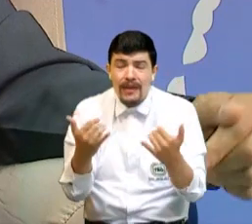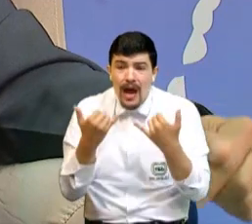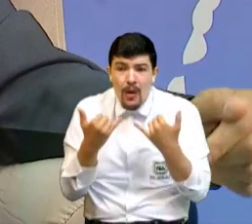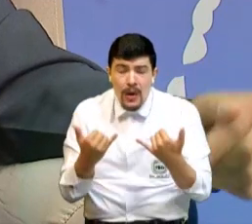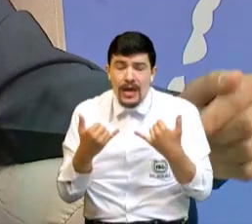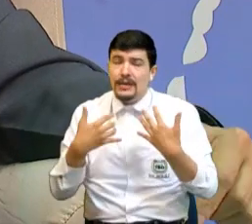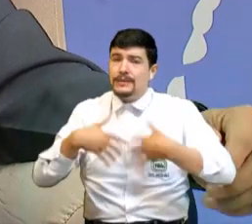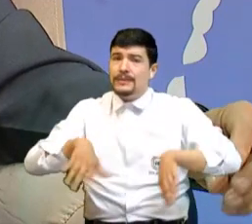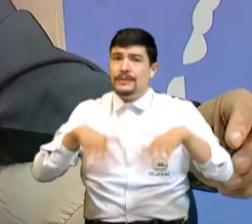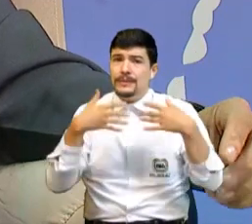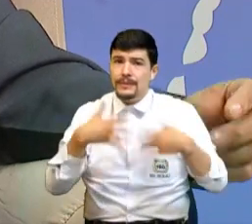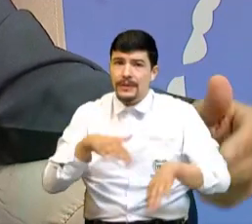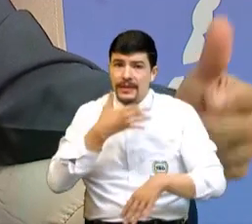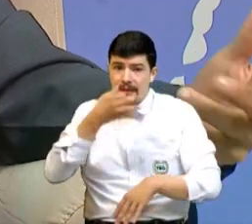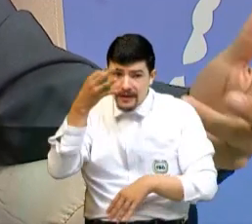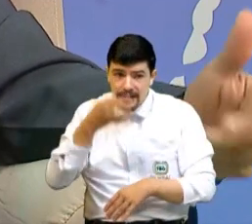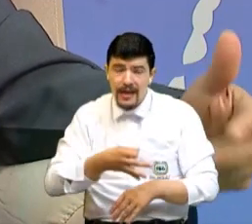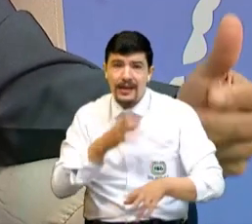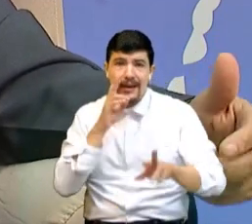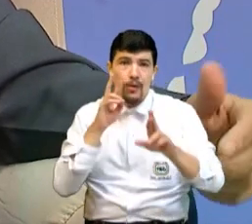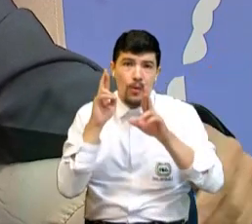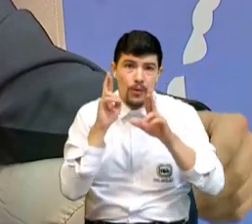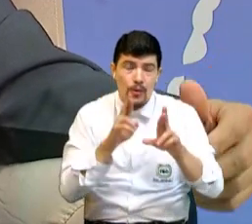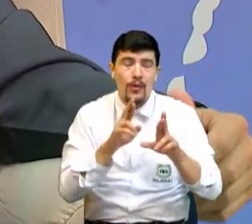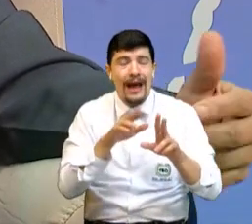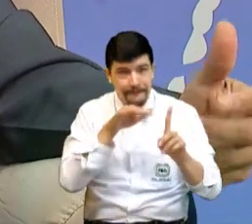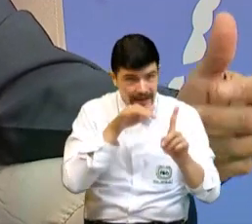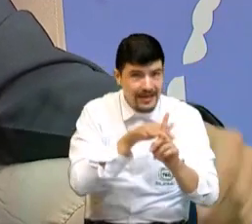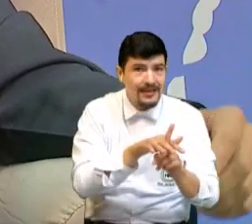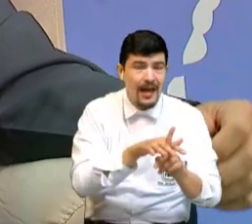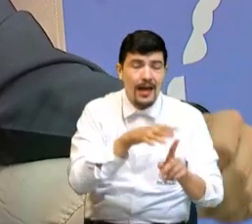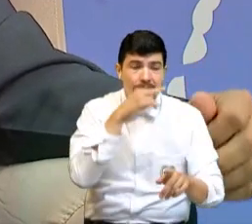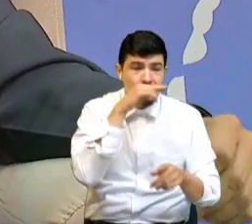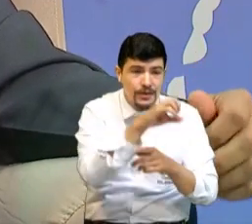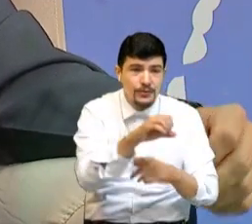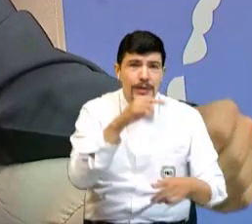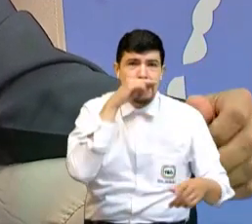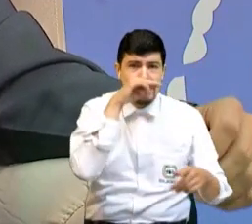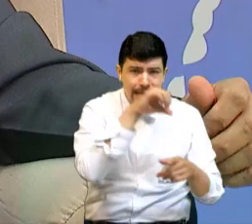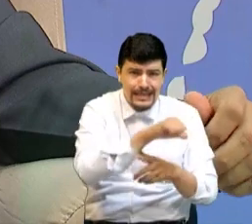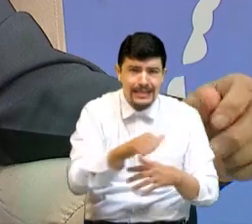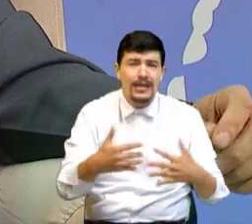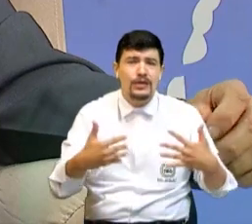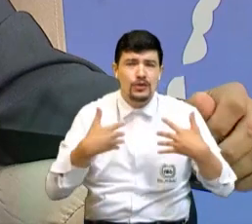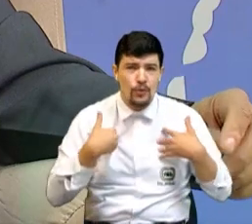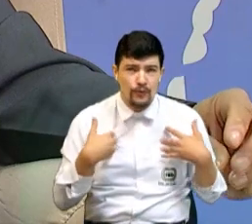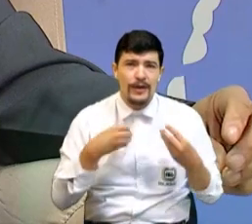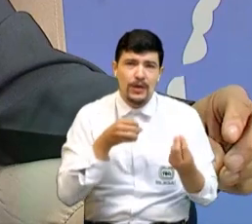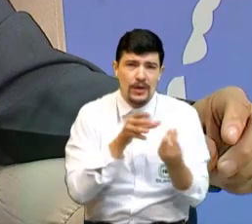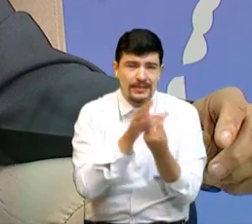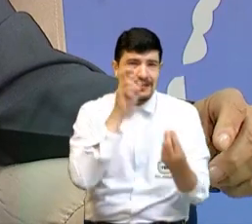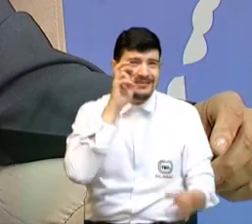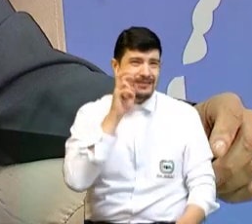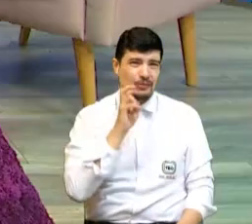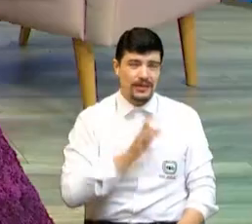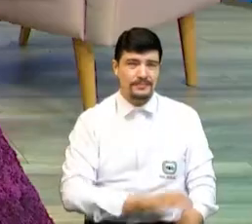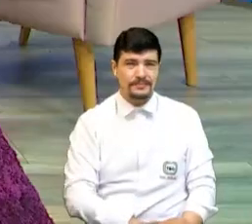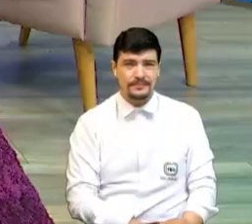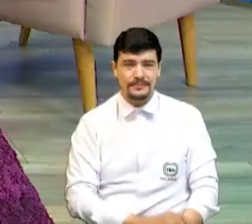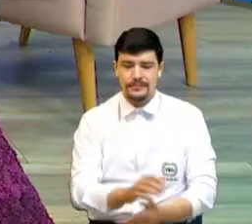marca indudablemente a las personas, a los niños que sufren el flagelo de los abusos sexuales.